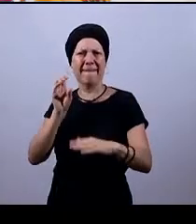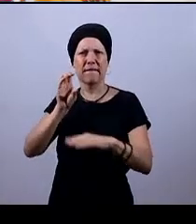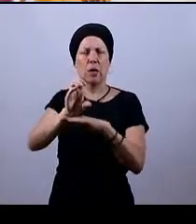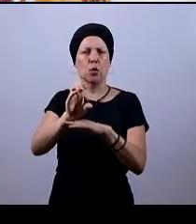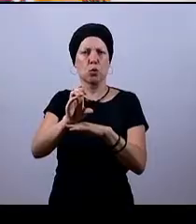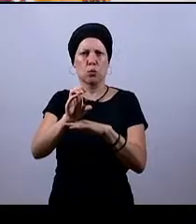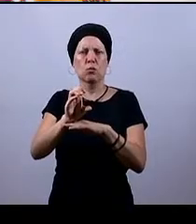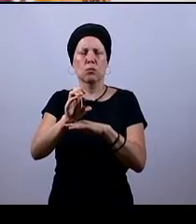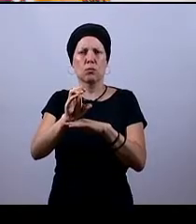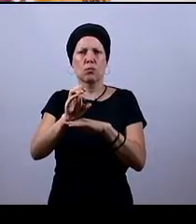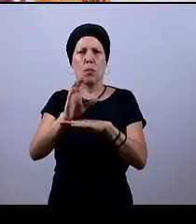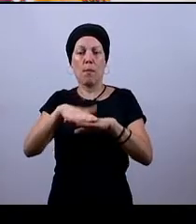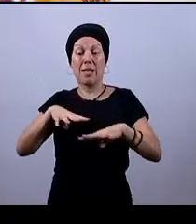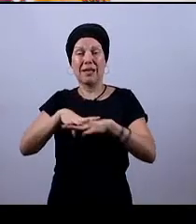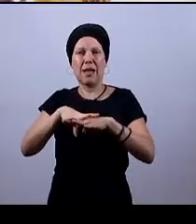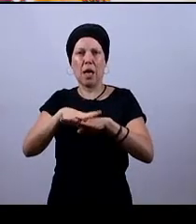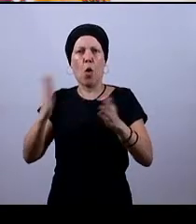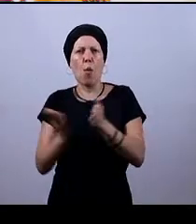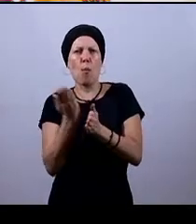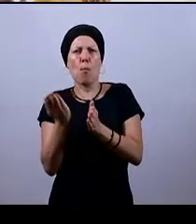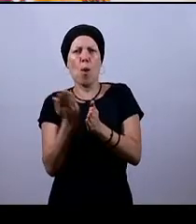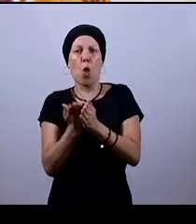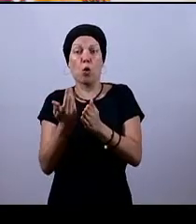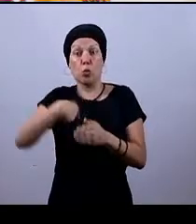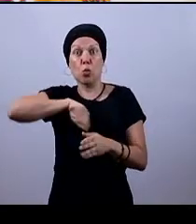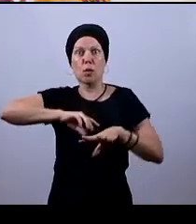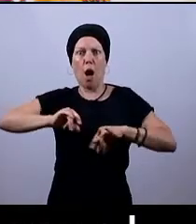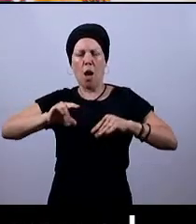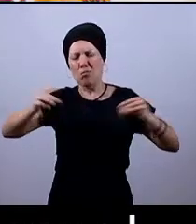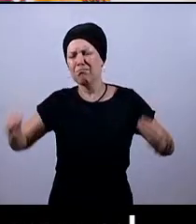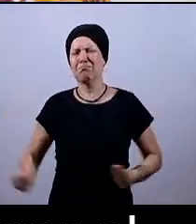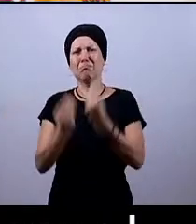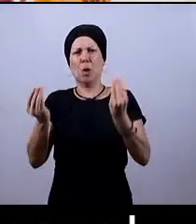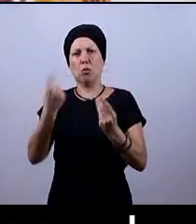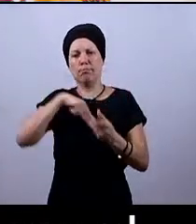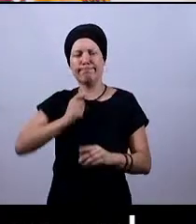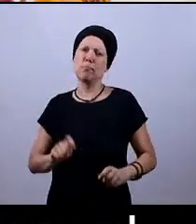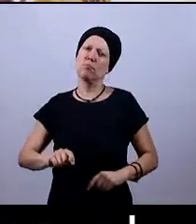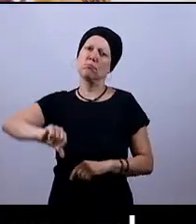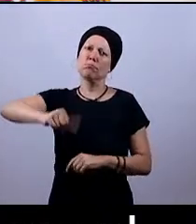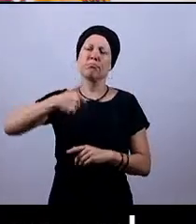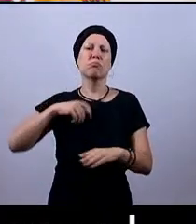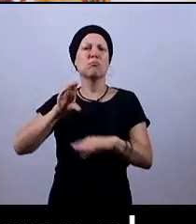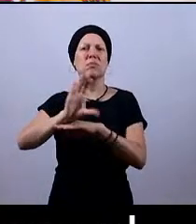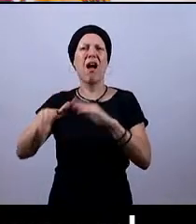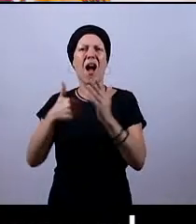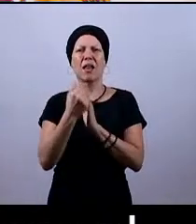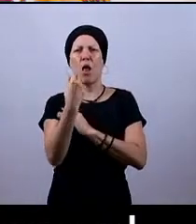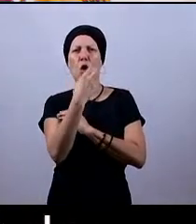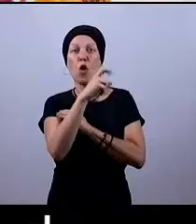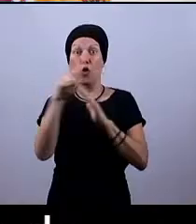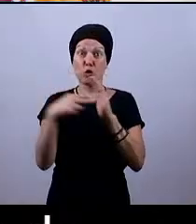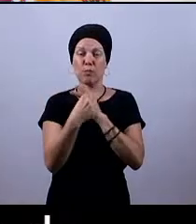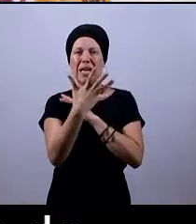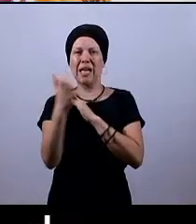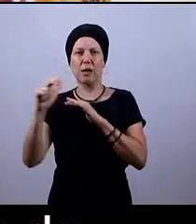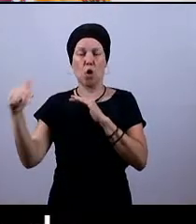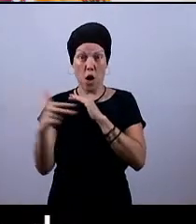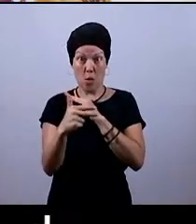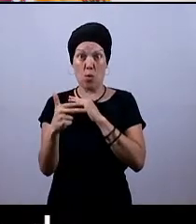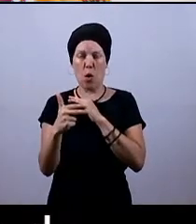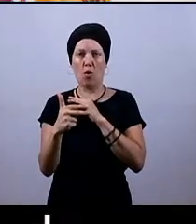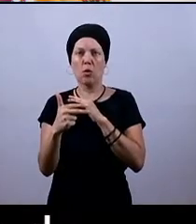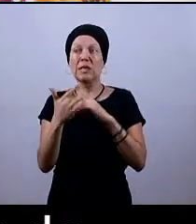va a llegar al tejido productivo de nuestra región. Vamos a conceder ayudas de hasta 2.500 euros cuando